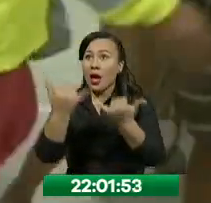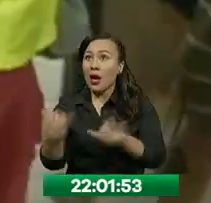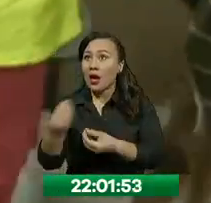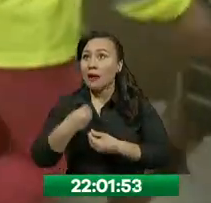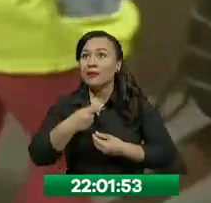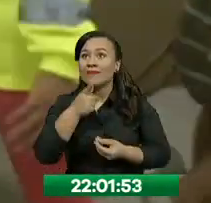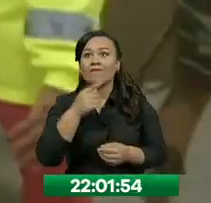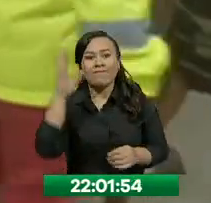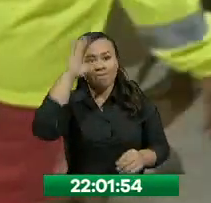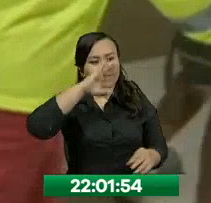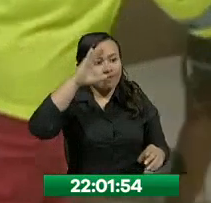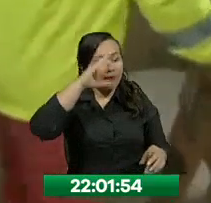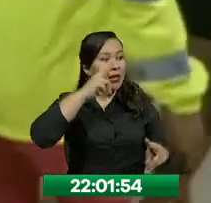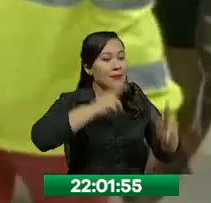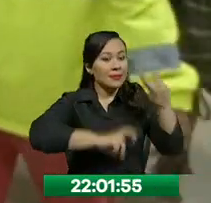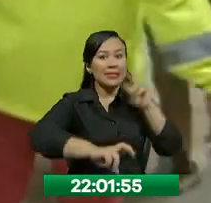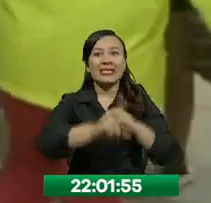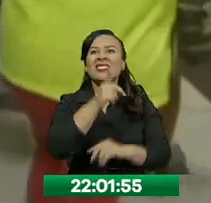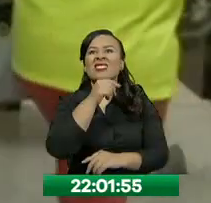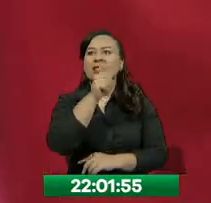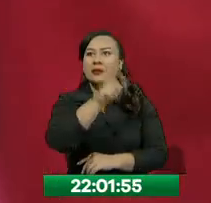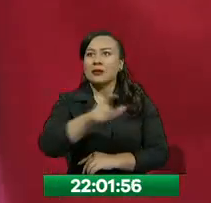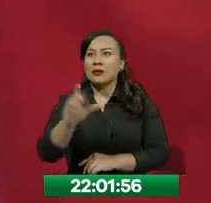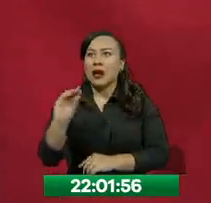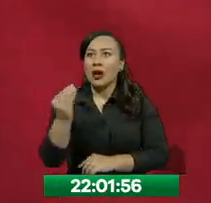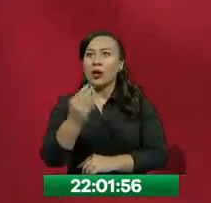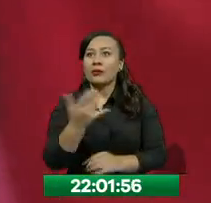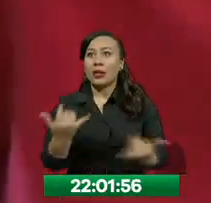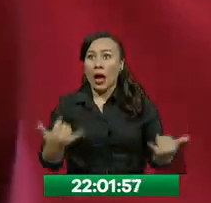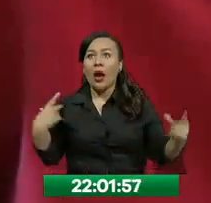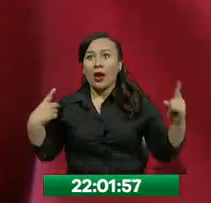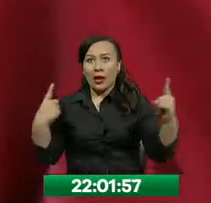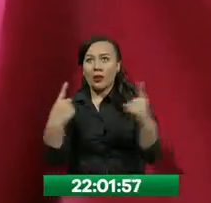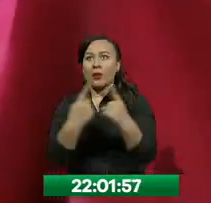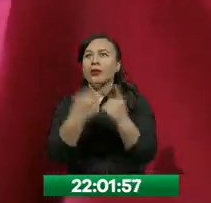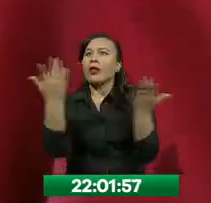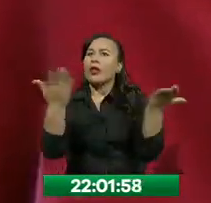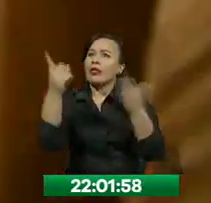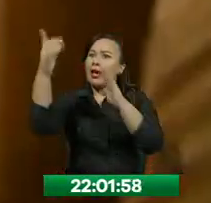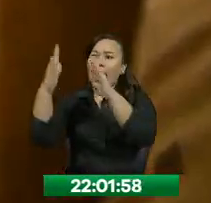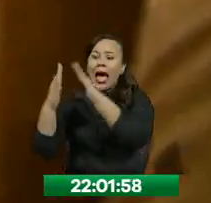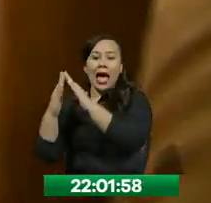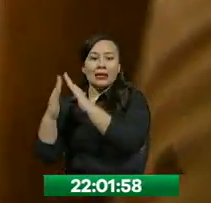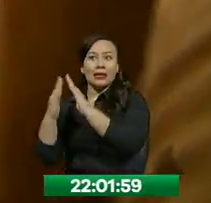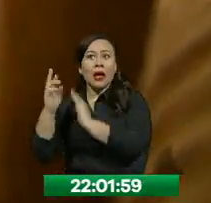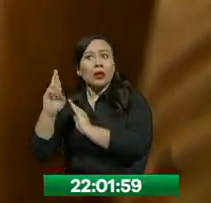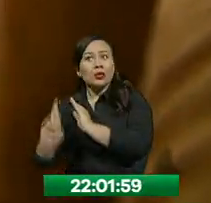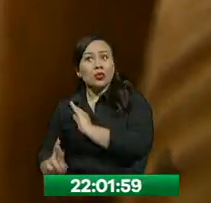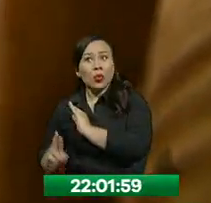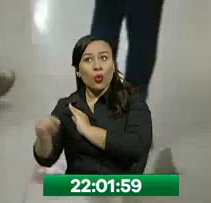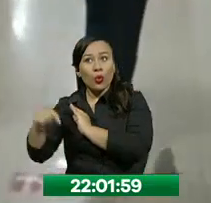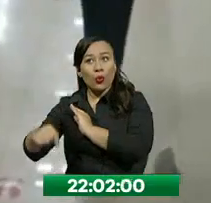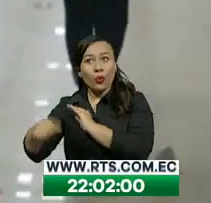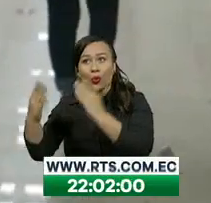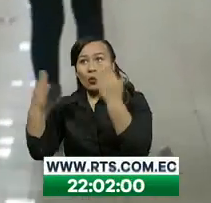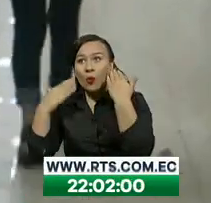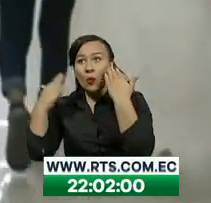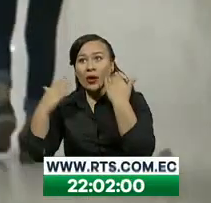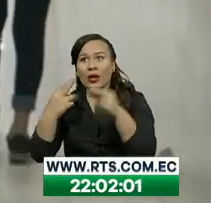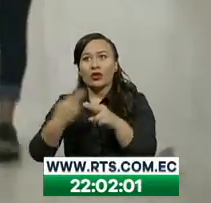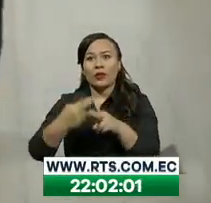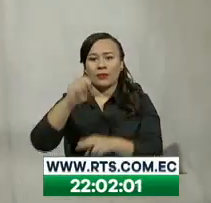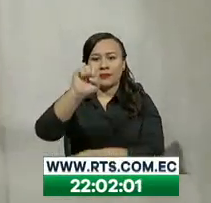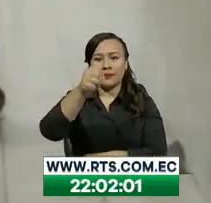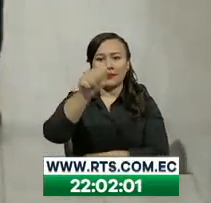niñas y adolescentes investigó el caso para luego encontrarlas en una casa ubicada en la cooperativa Santiaguito Rol 2. De